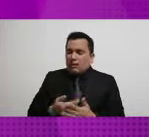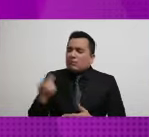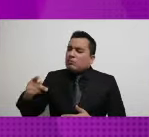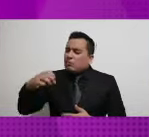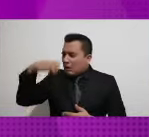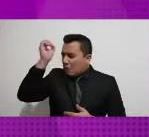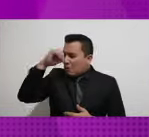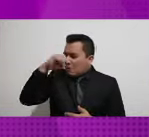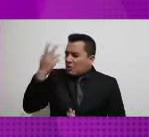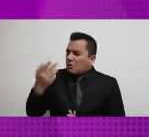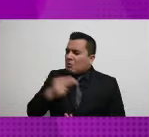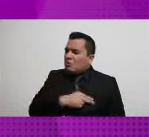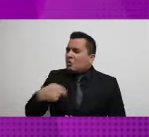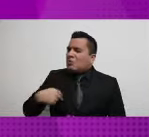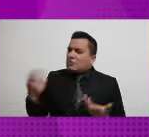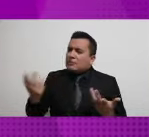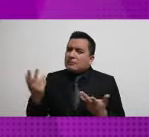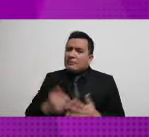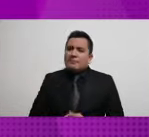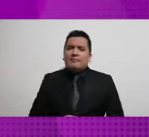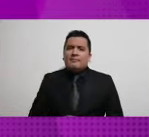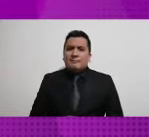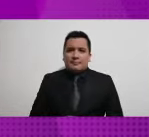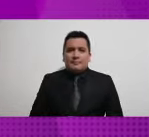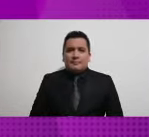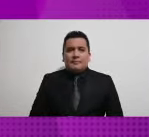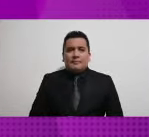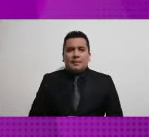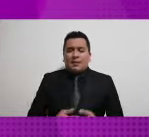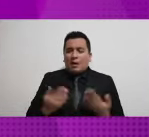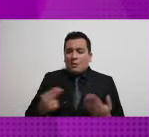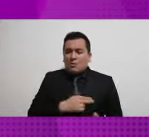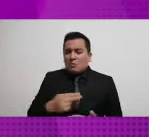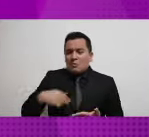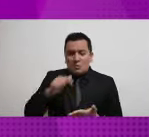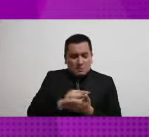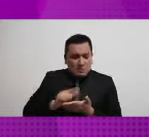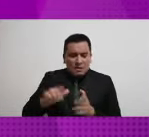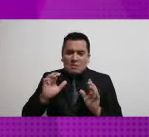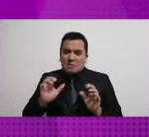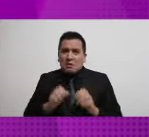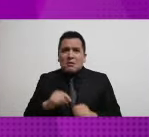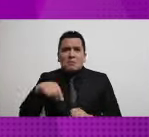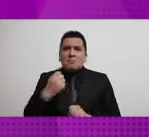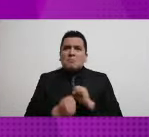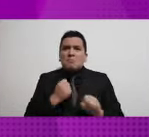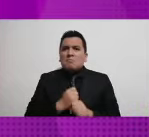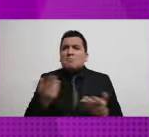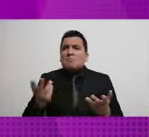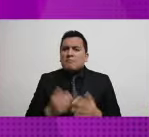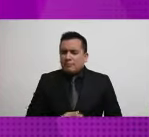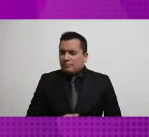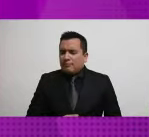merece estas medidas de seguridad sanitaria que se tendrán que tomar para esta elección en